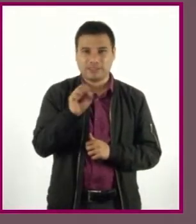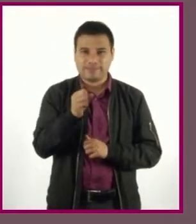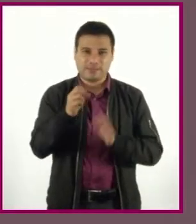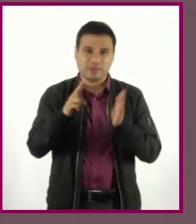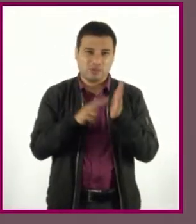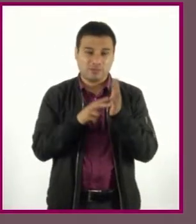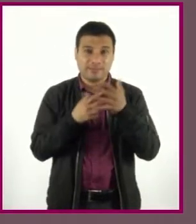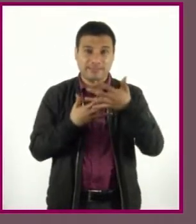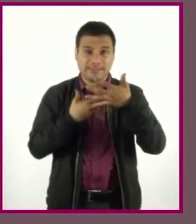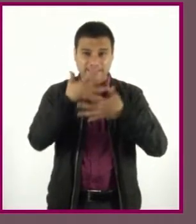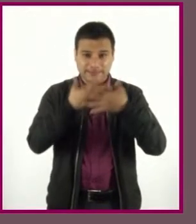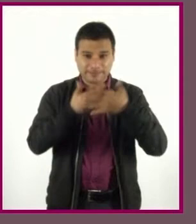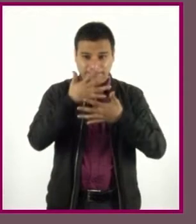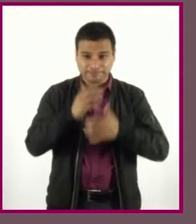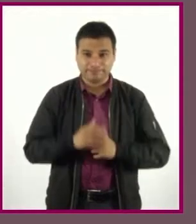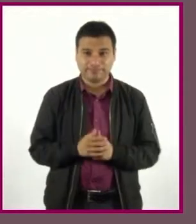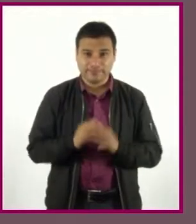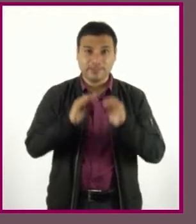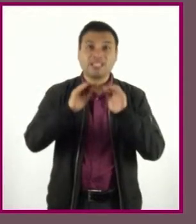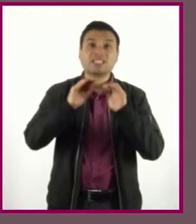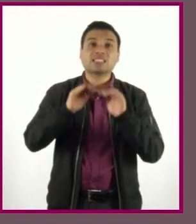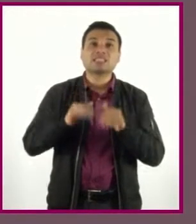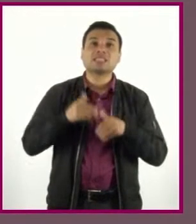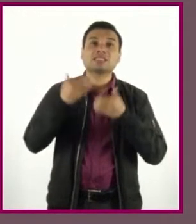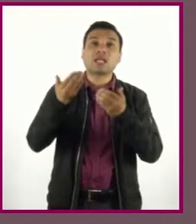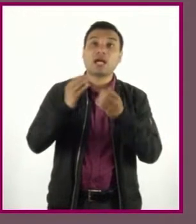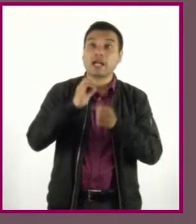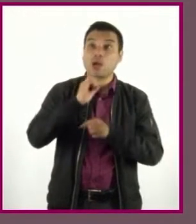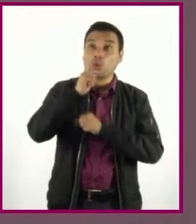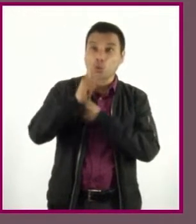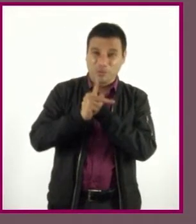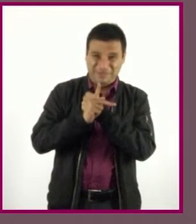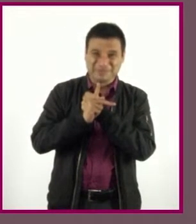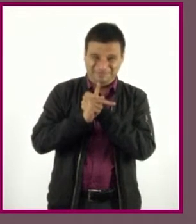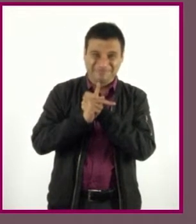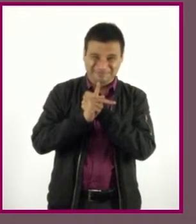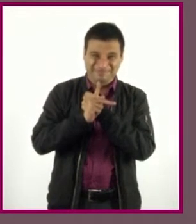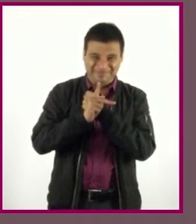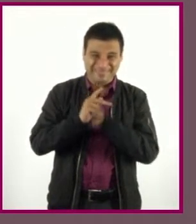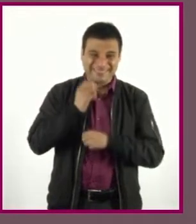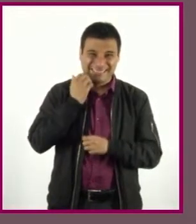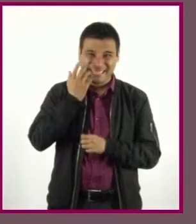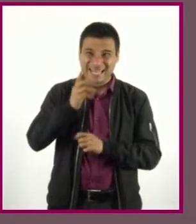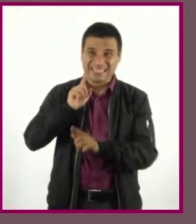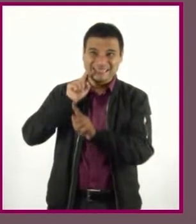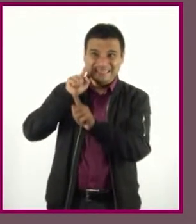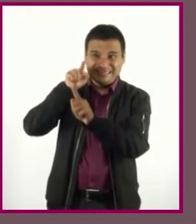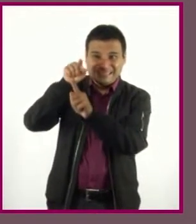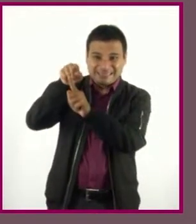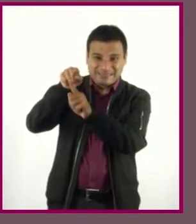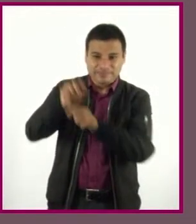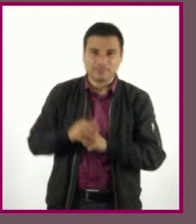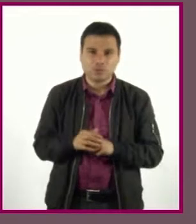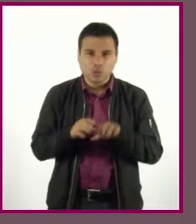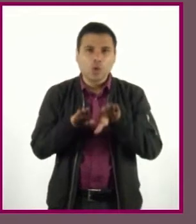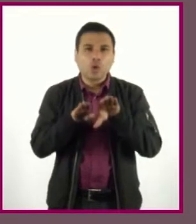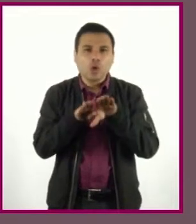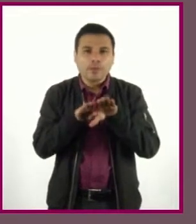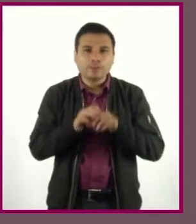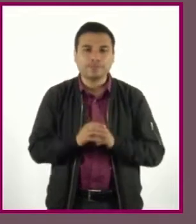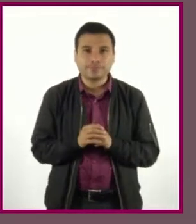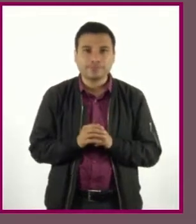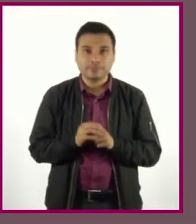2015. Para llegar a Europa Occidental, principal destino de los inmigrantes sirios, se debe llegar hasta la